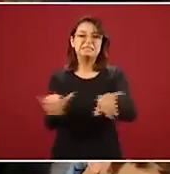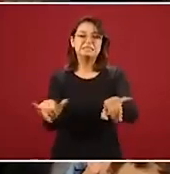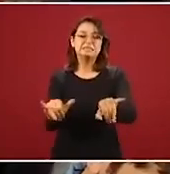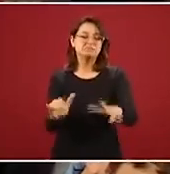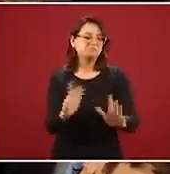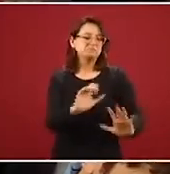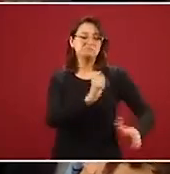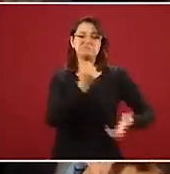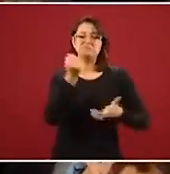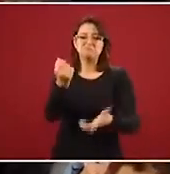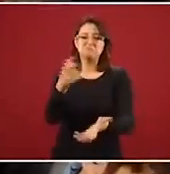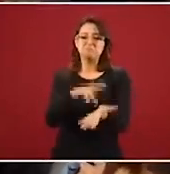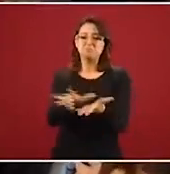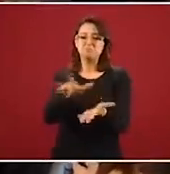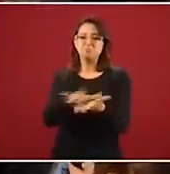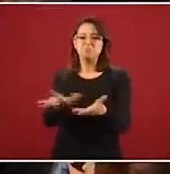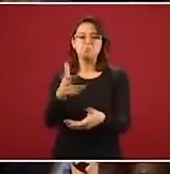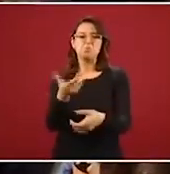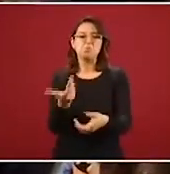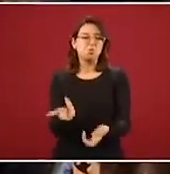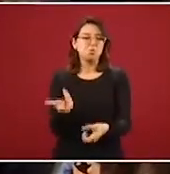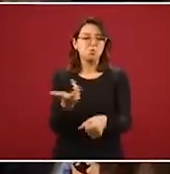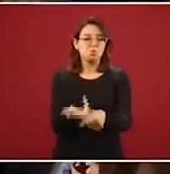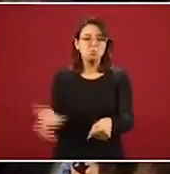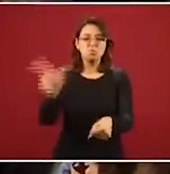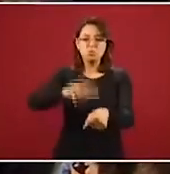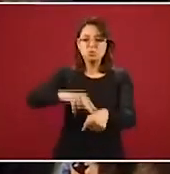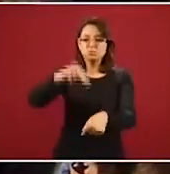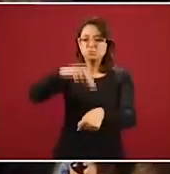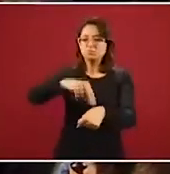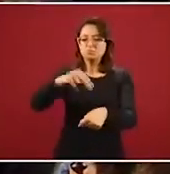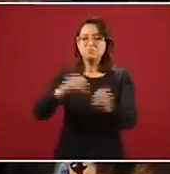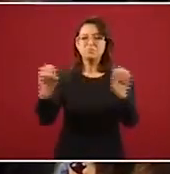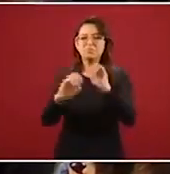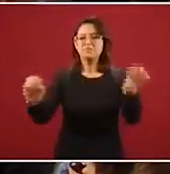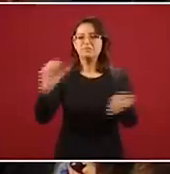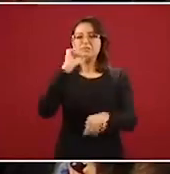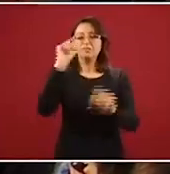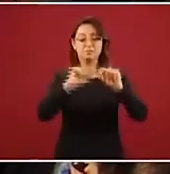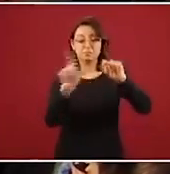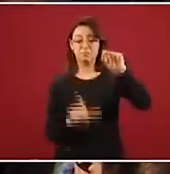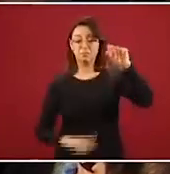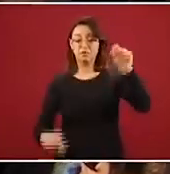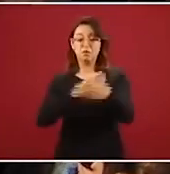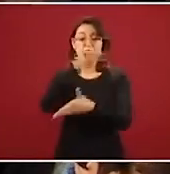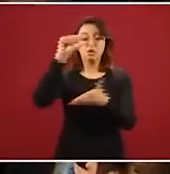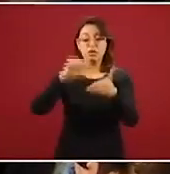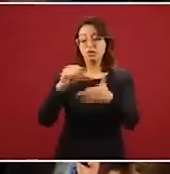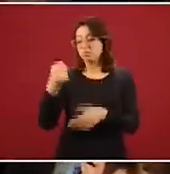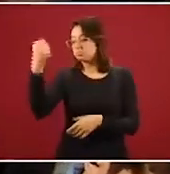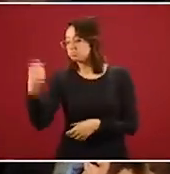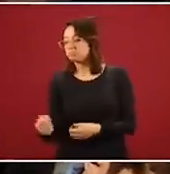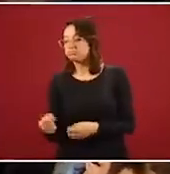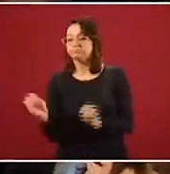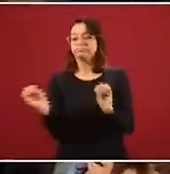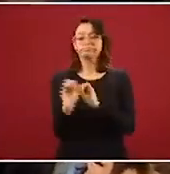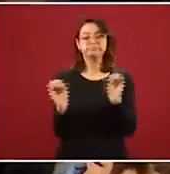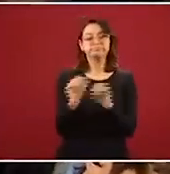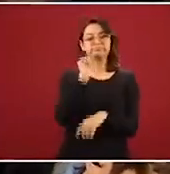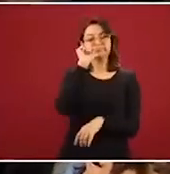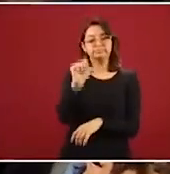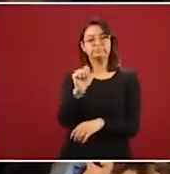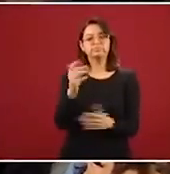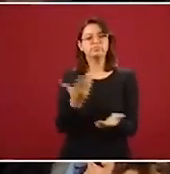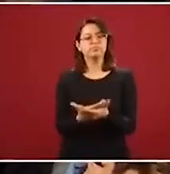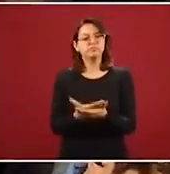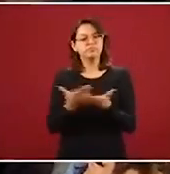en servicios médicos, principalmente en las zonas del centro y del sur del país. Yo creo que aquí usted tiene una gran